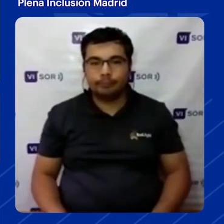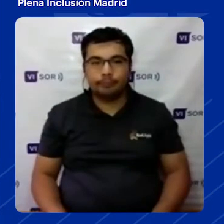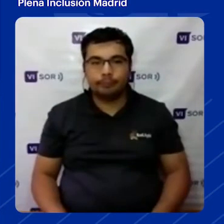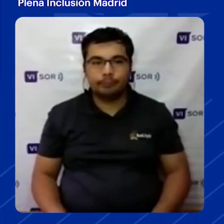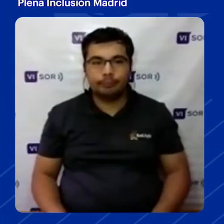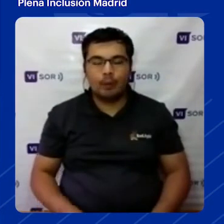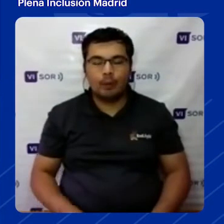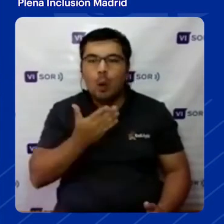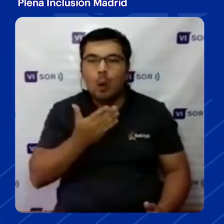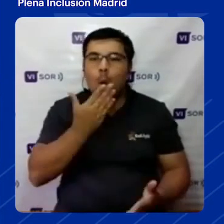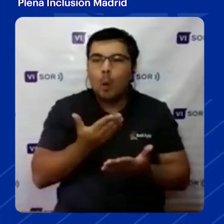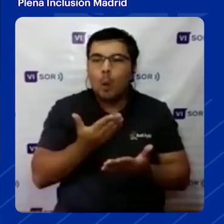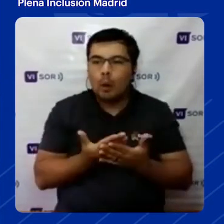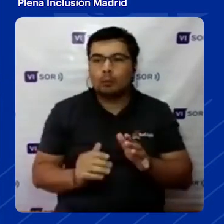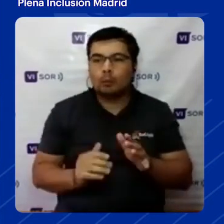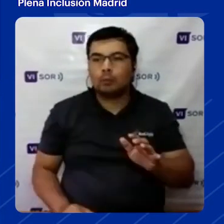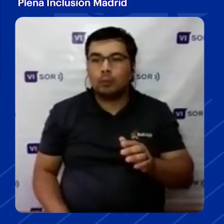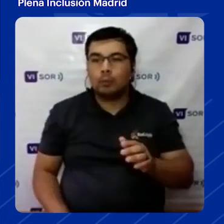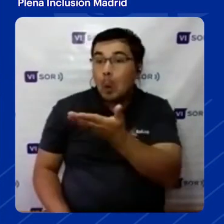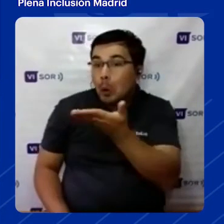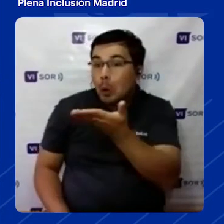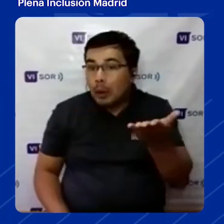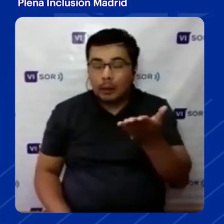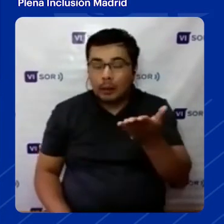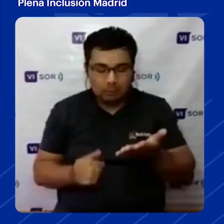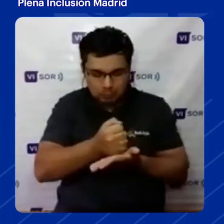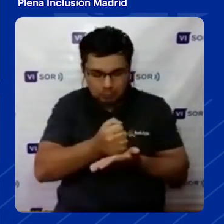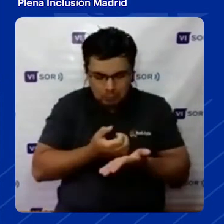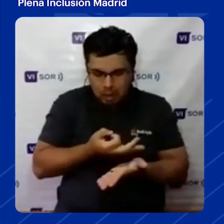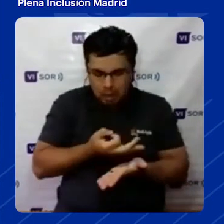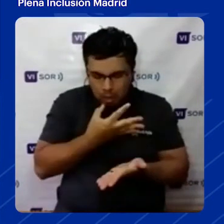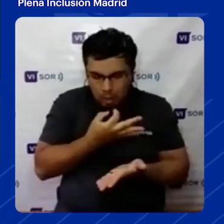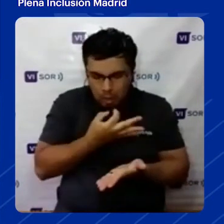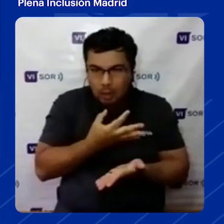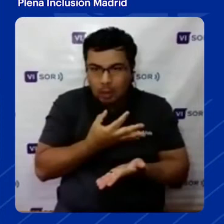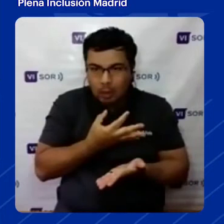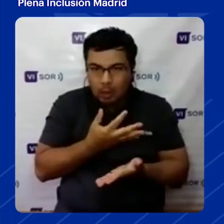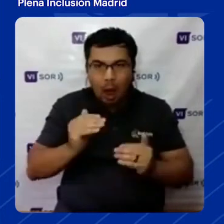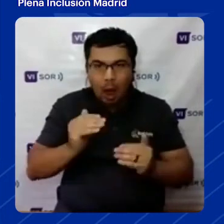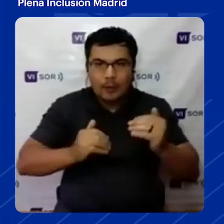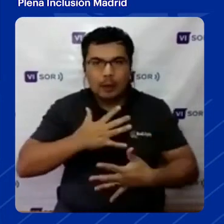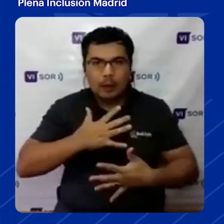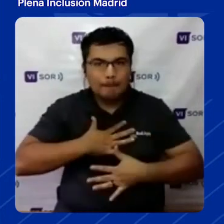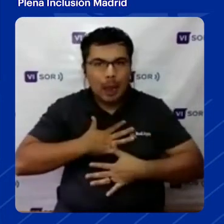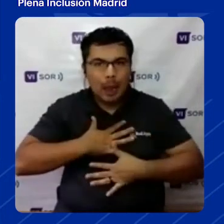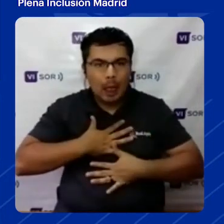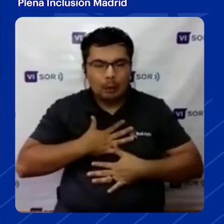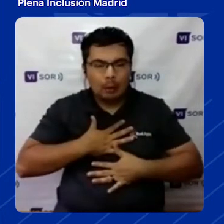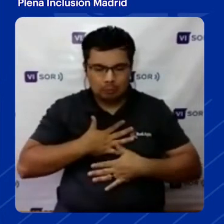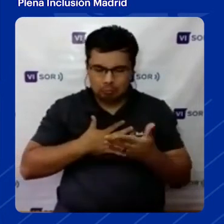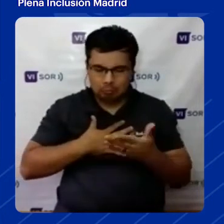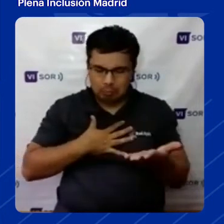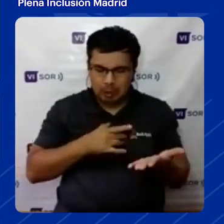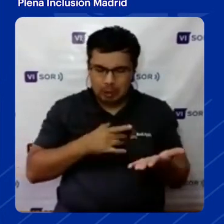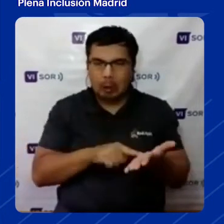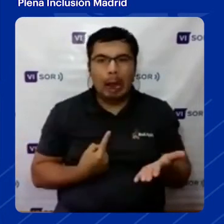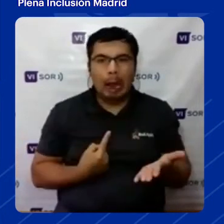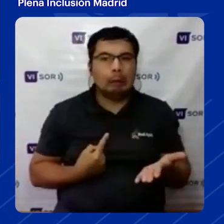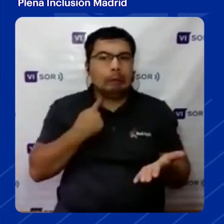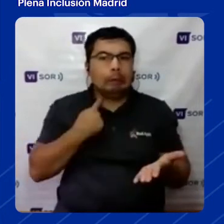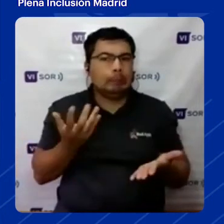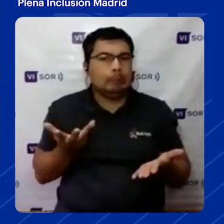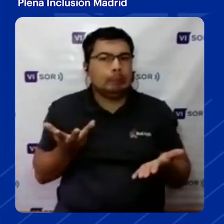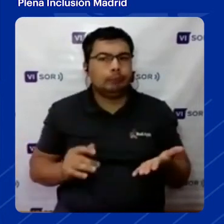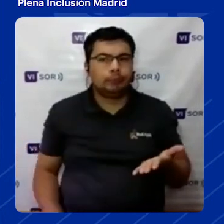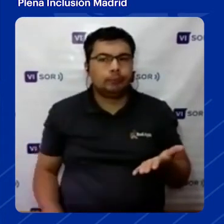Cuando han tomado un medicamento, ¿no han tenido muchas veces miedo de decir, ay madre, qué efectos me va a hacer esto? Pues este es un ejemplo